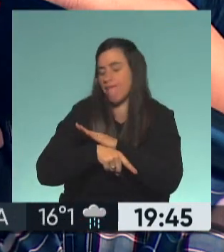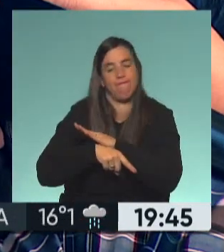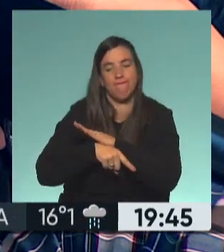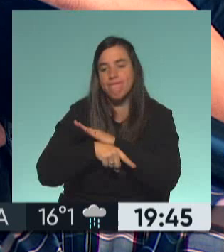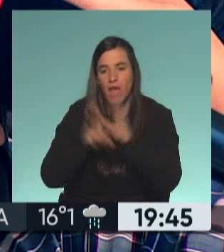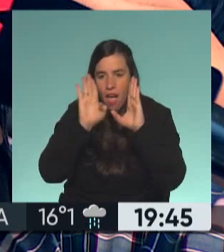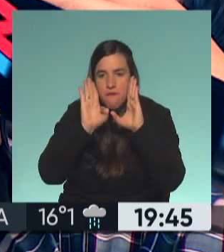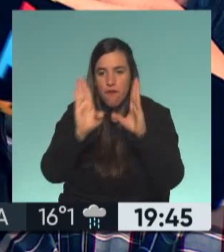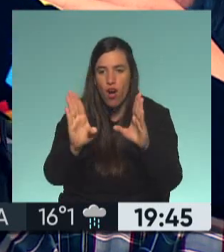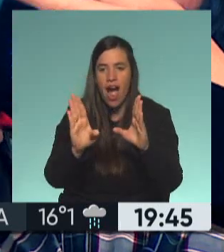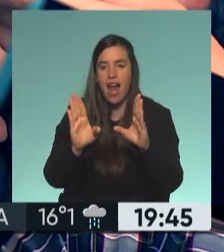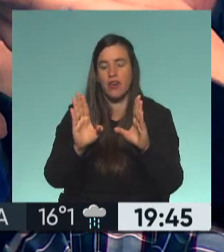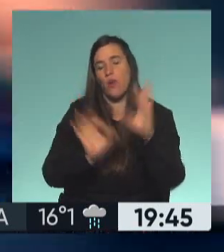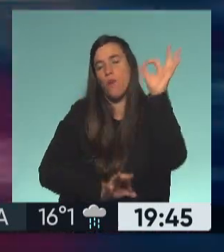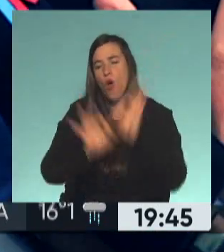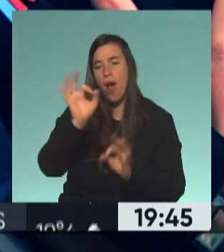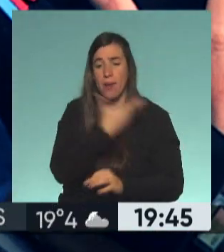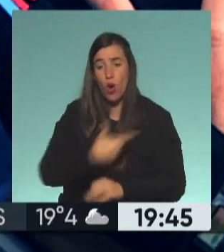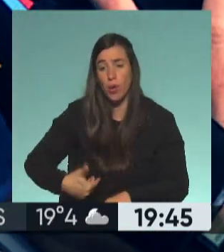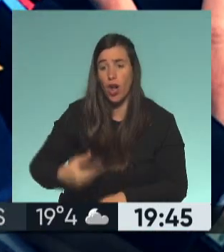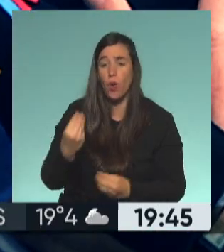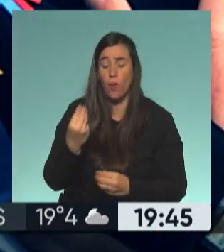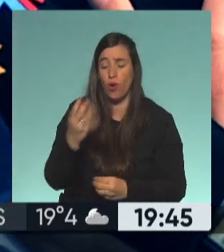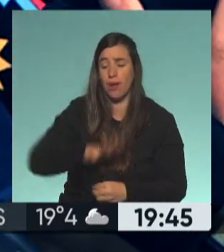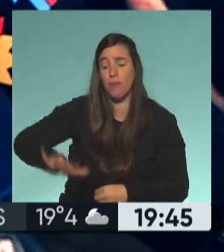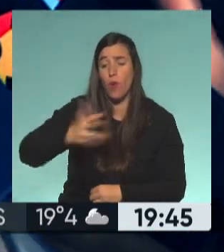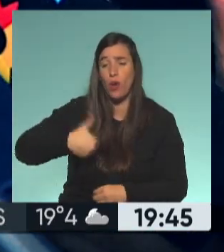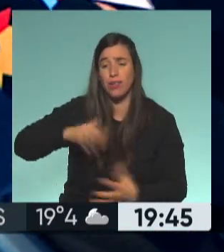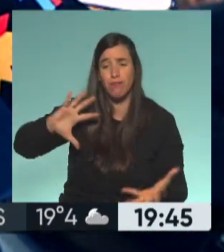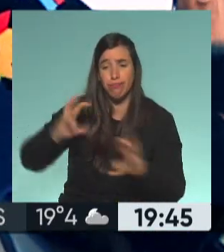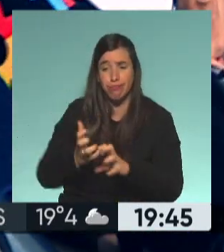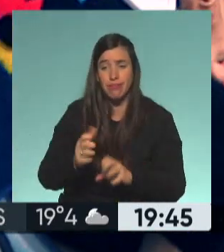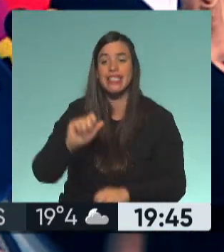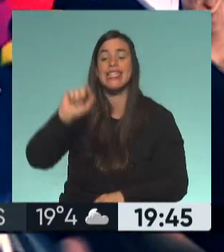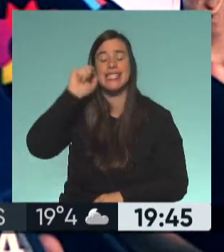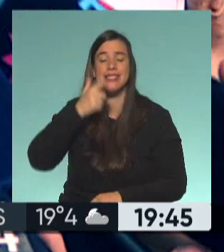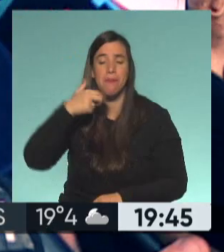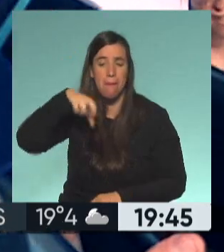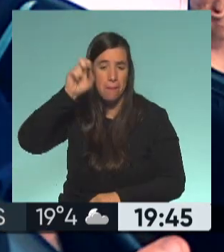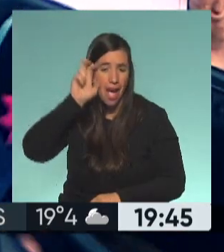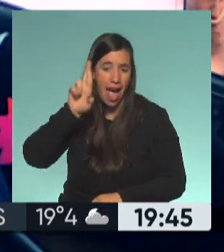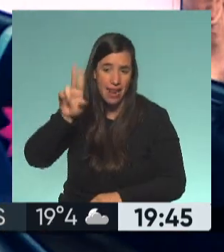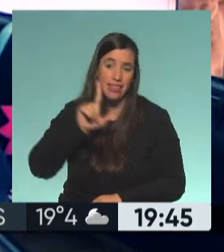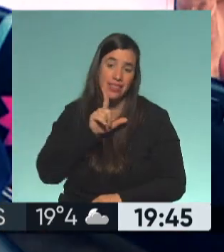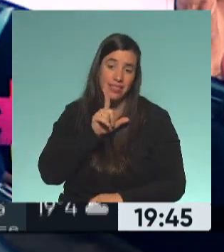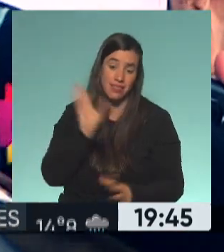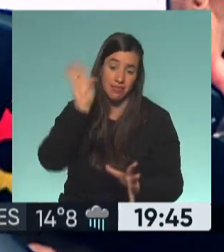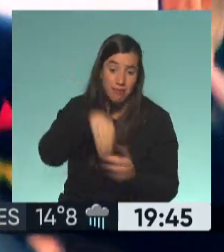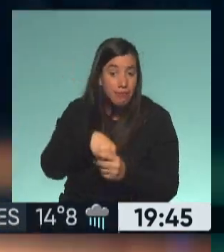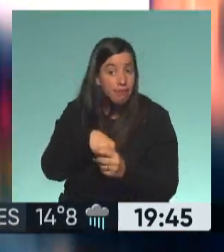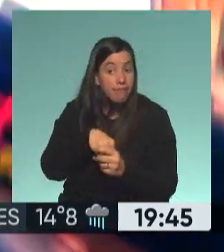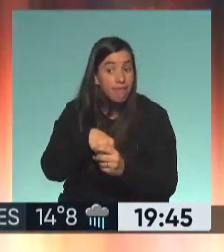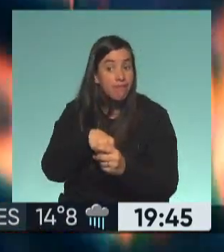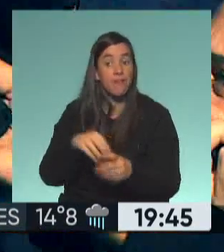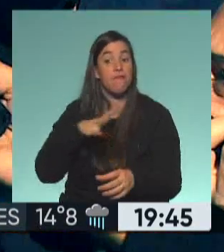de gobierno porque el pueblo argentino está muy mal. La incorporación de Luis Espert, todavía estamos esperando la resolución del PRO sobre